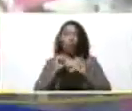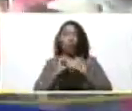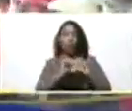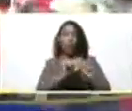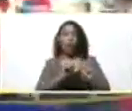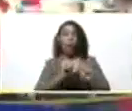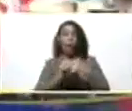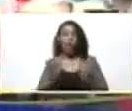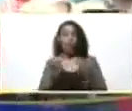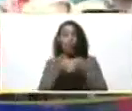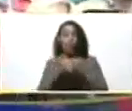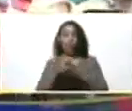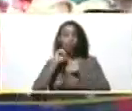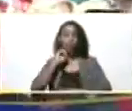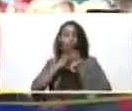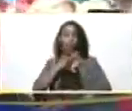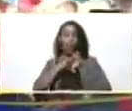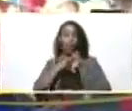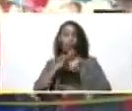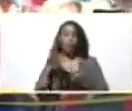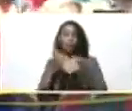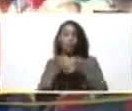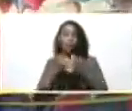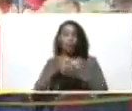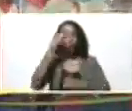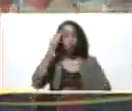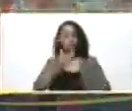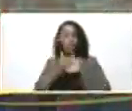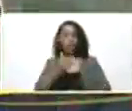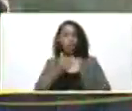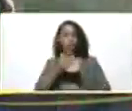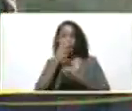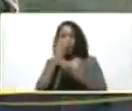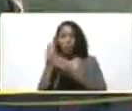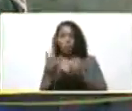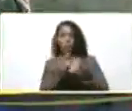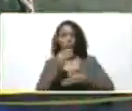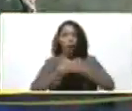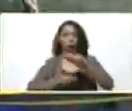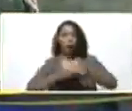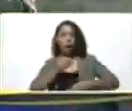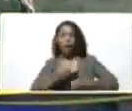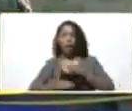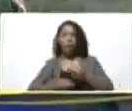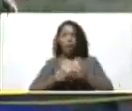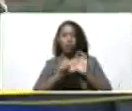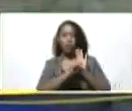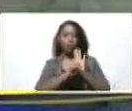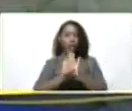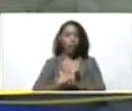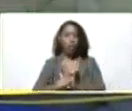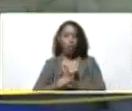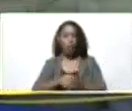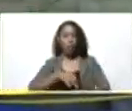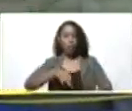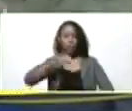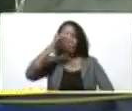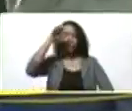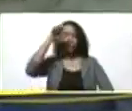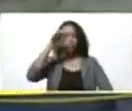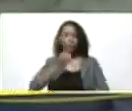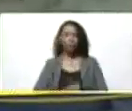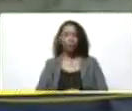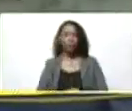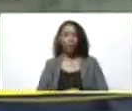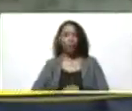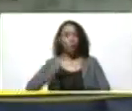el bloque histórico que el comandante Hugo Chávez nos invitó a crear en su simbología, en su espíritu, en